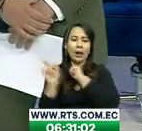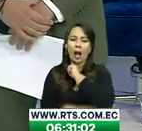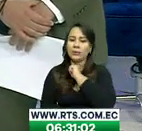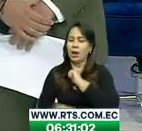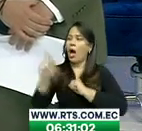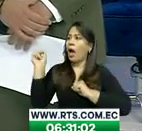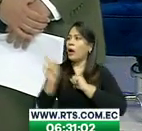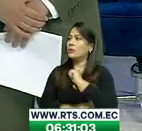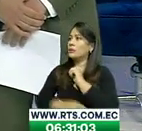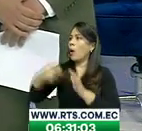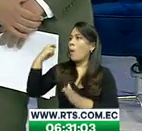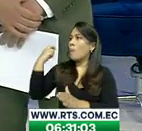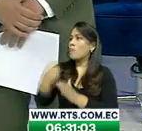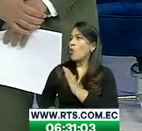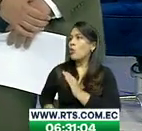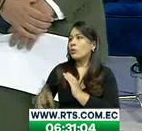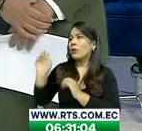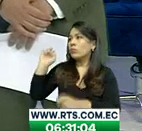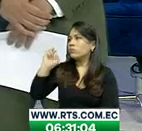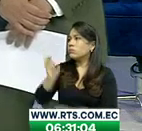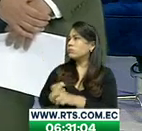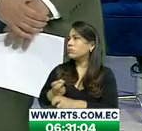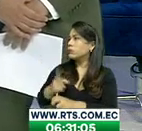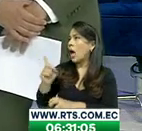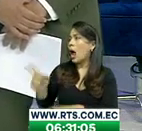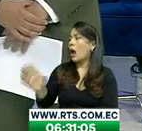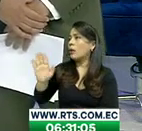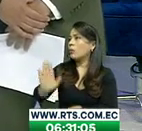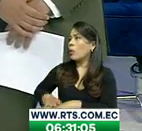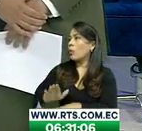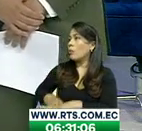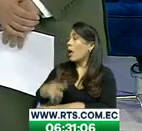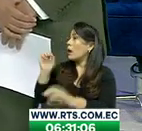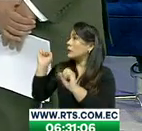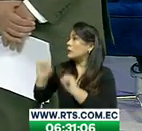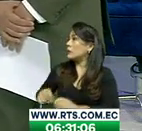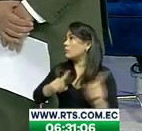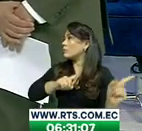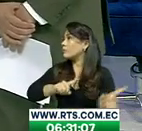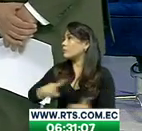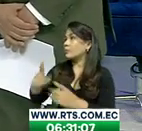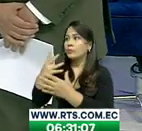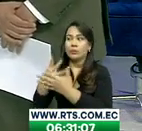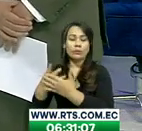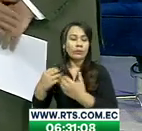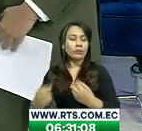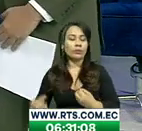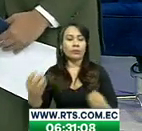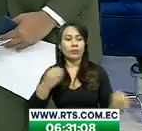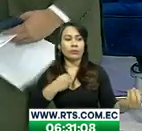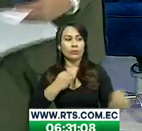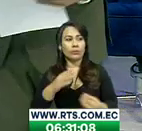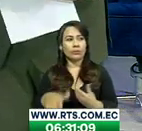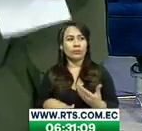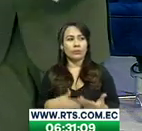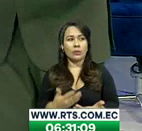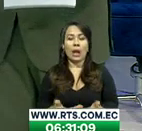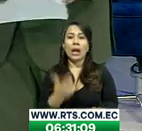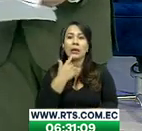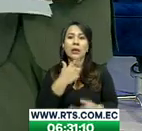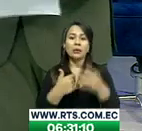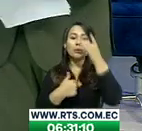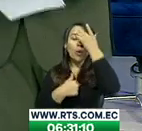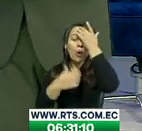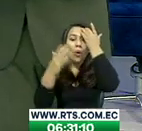debe ser sancionado y que cumpla, si es que así lo consideran la responsabilidad, su pena, pues indudablemente su pretexto de estar enfermo en